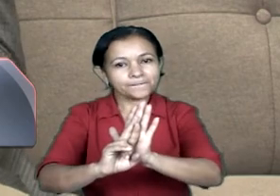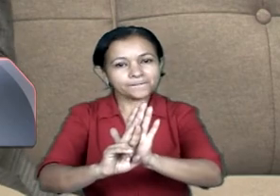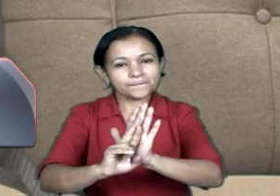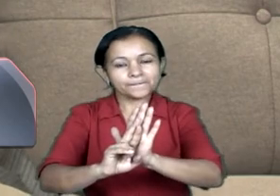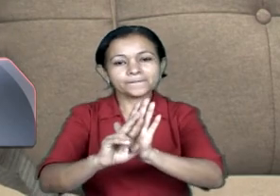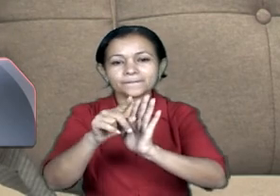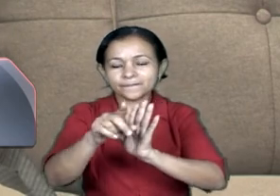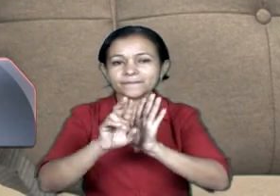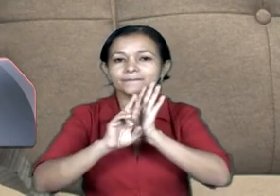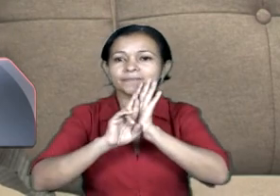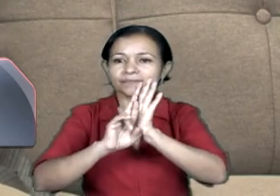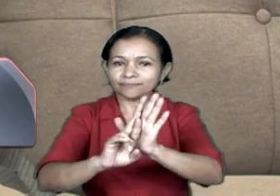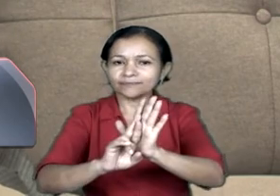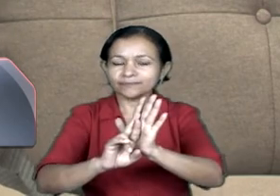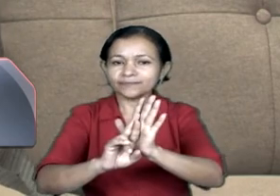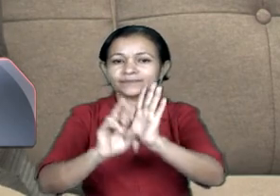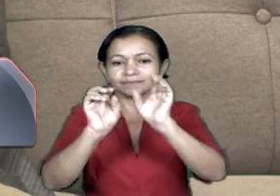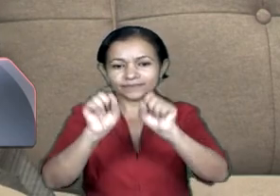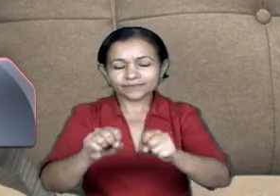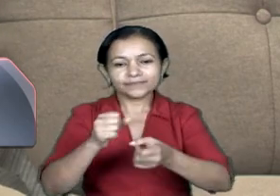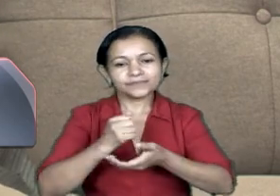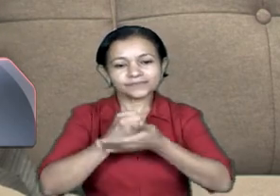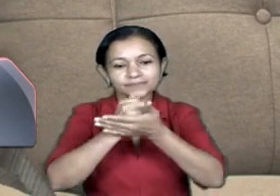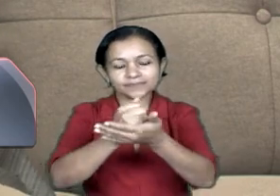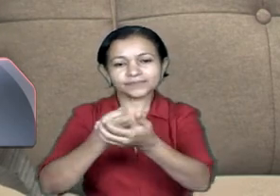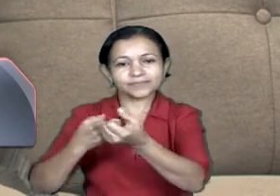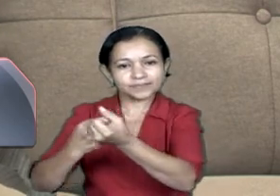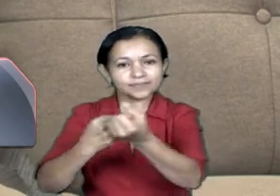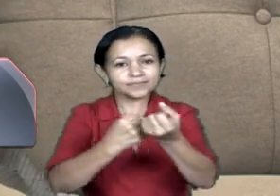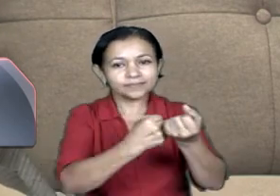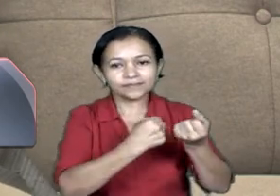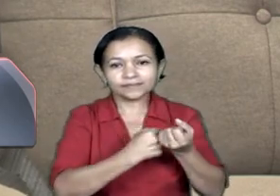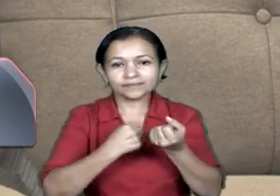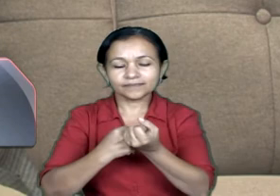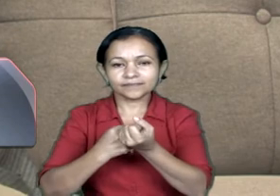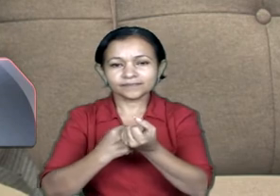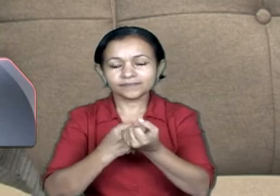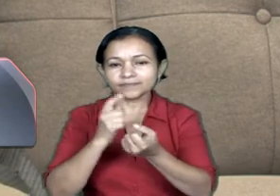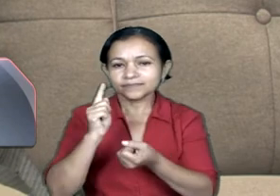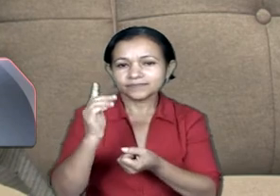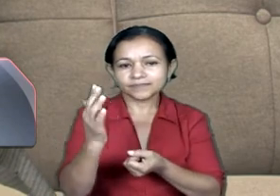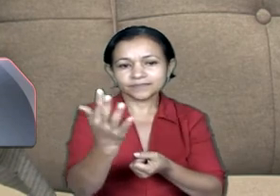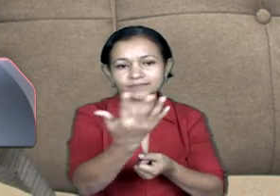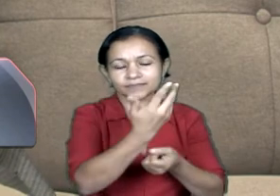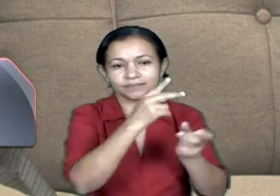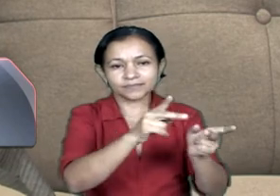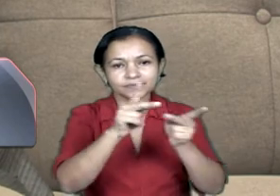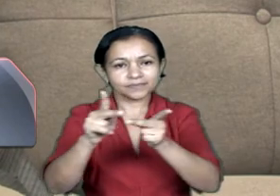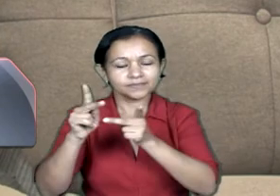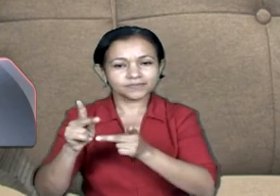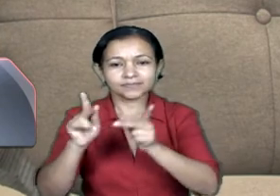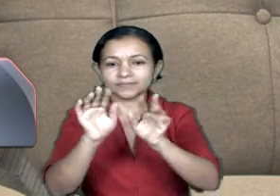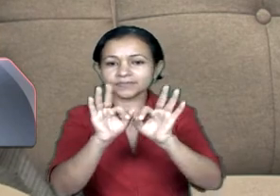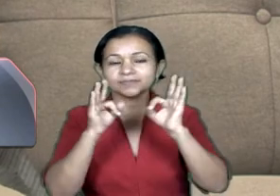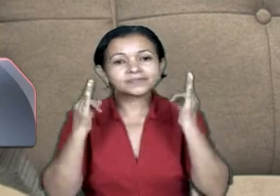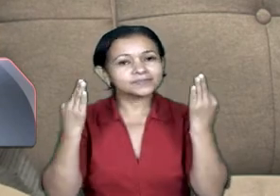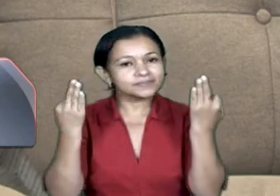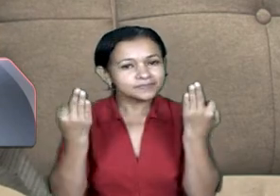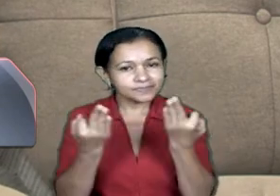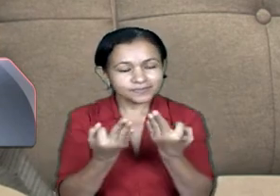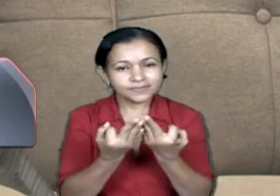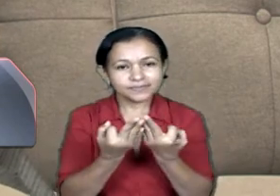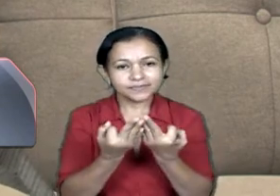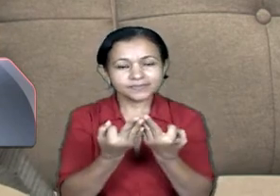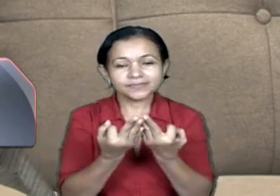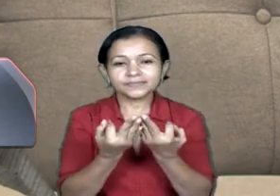ese resultado, ¿no?, benefician directamente a productores, a las familias de